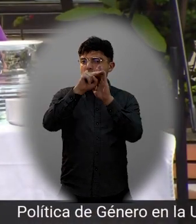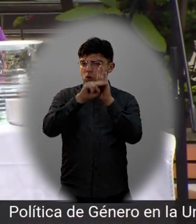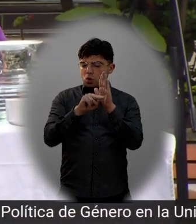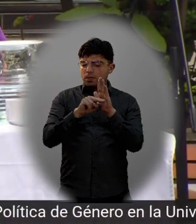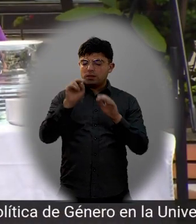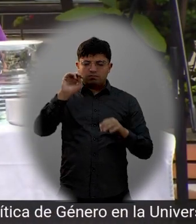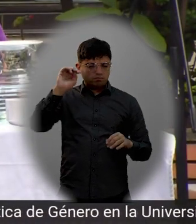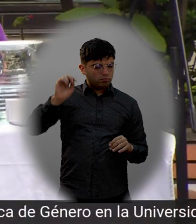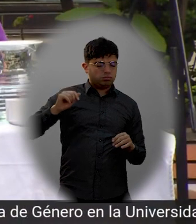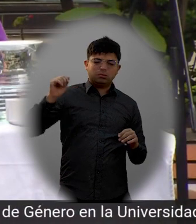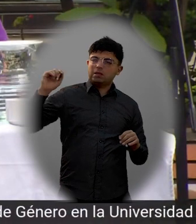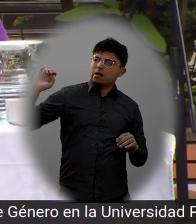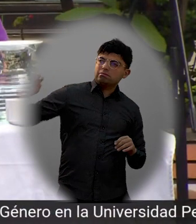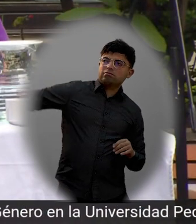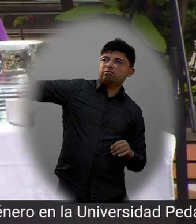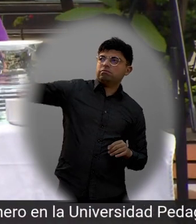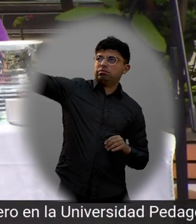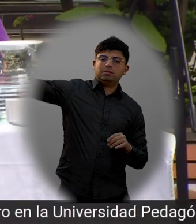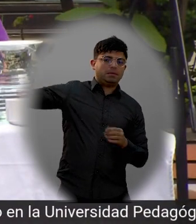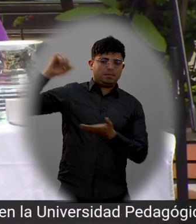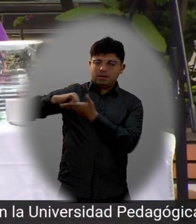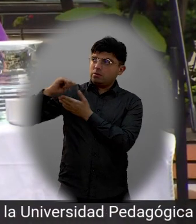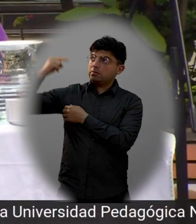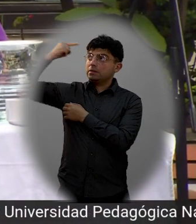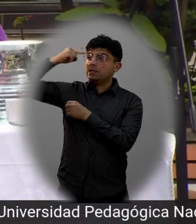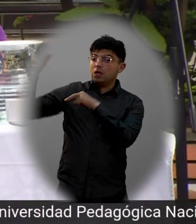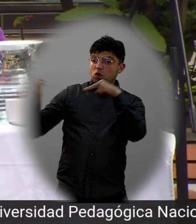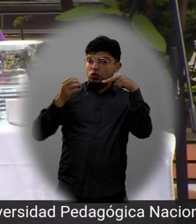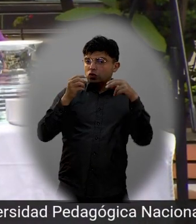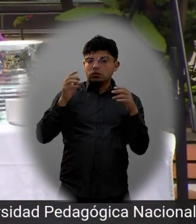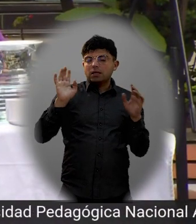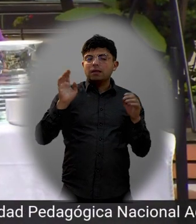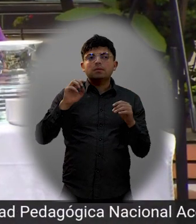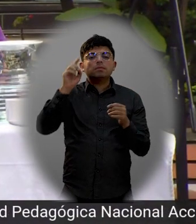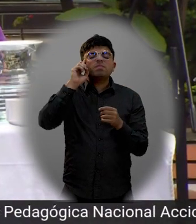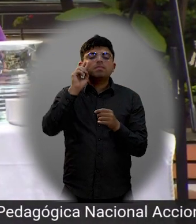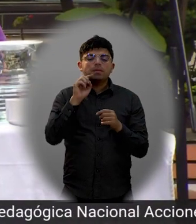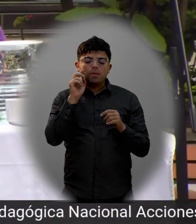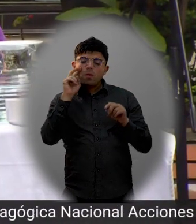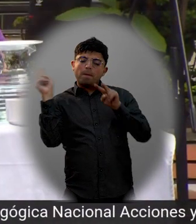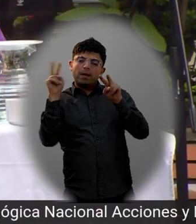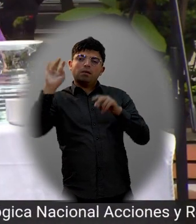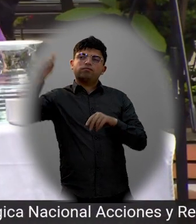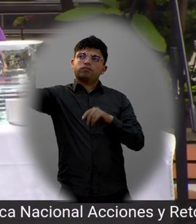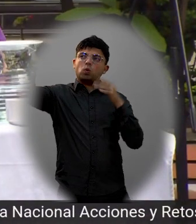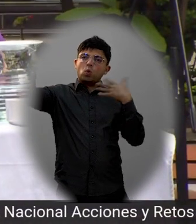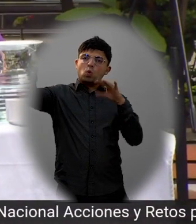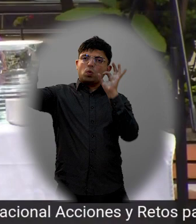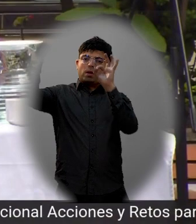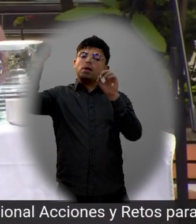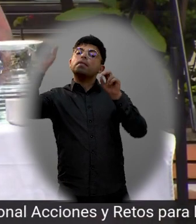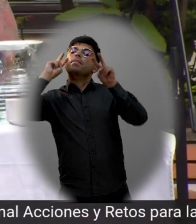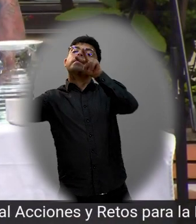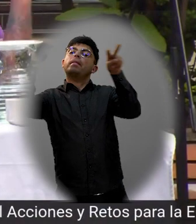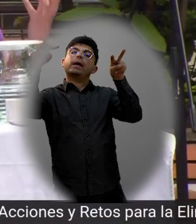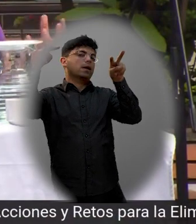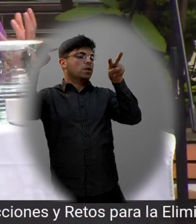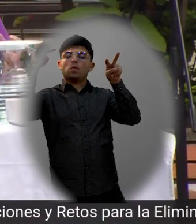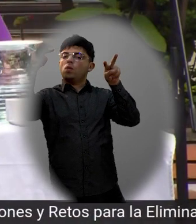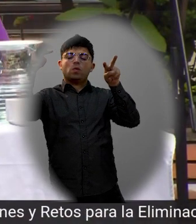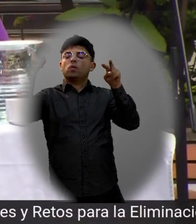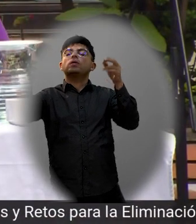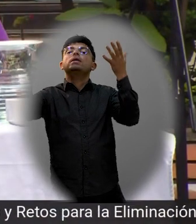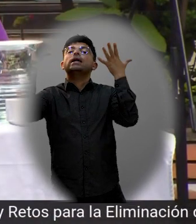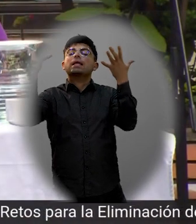normas hegemónicas que piensan la educación desde un punto de vista privilegiado. Acá intentamos es